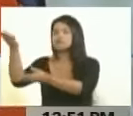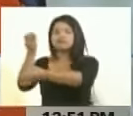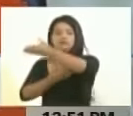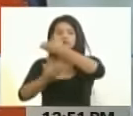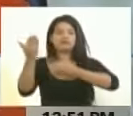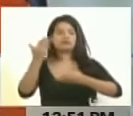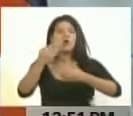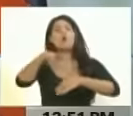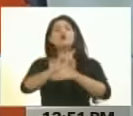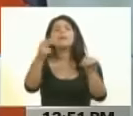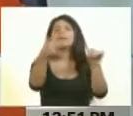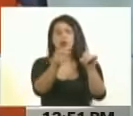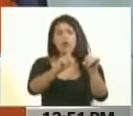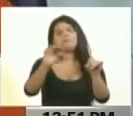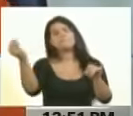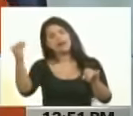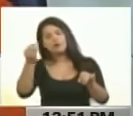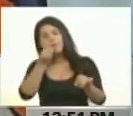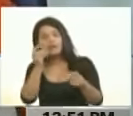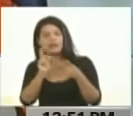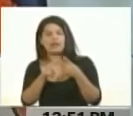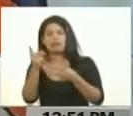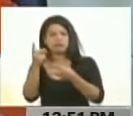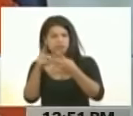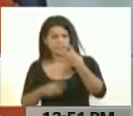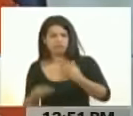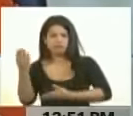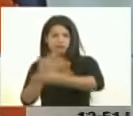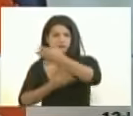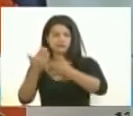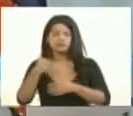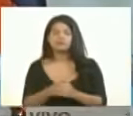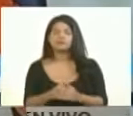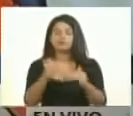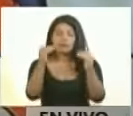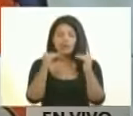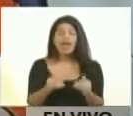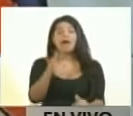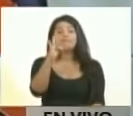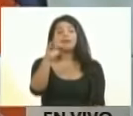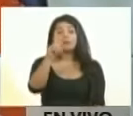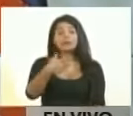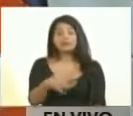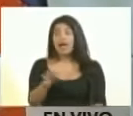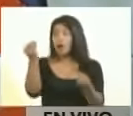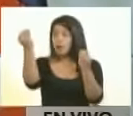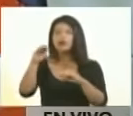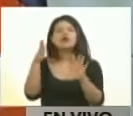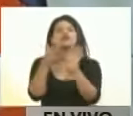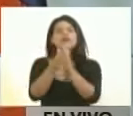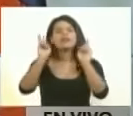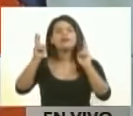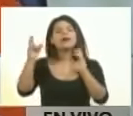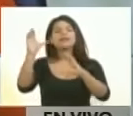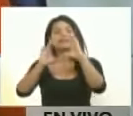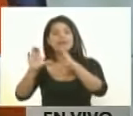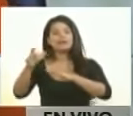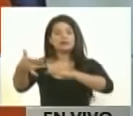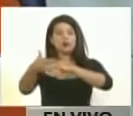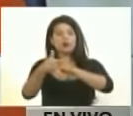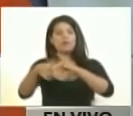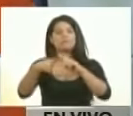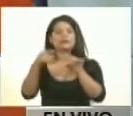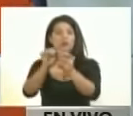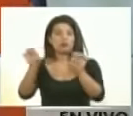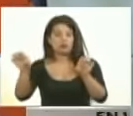energéticas. Hemos también acordado nuevas áreas en el ámbito de la educación, la ciencia y la tecnología